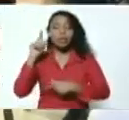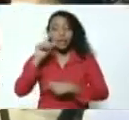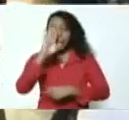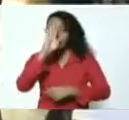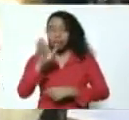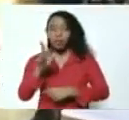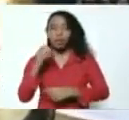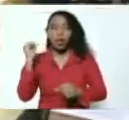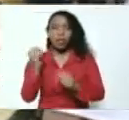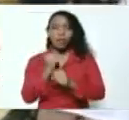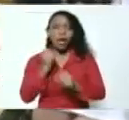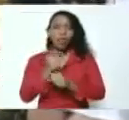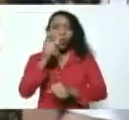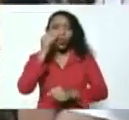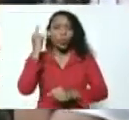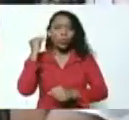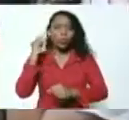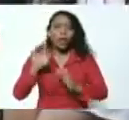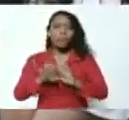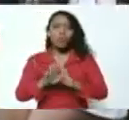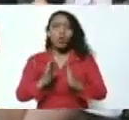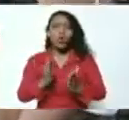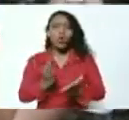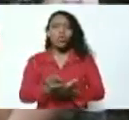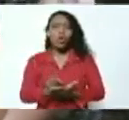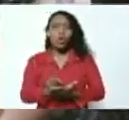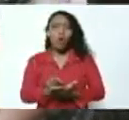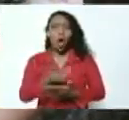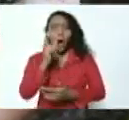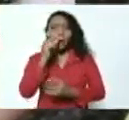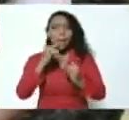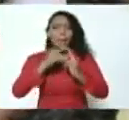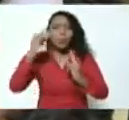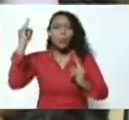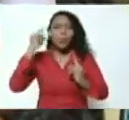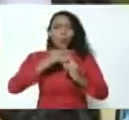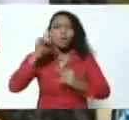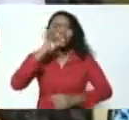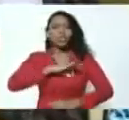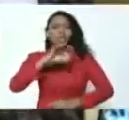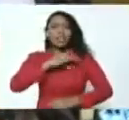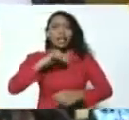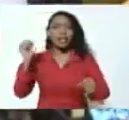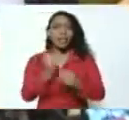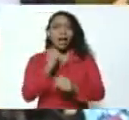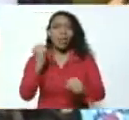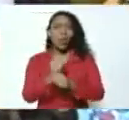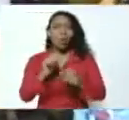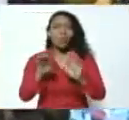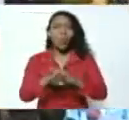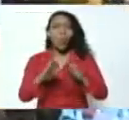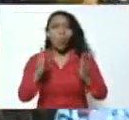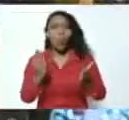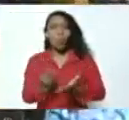los trabajadores y las trabajadoras del mundo, Plataforma Socialista de los Trabajadores del Mundo.